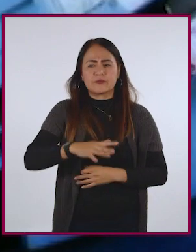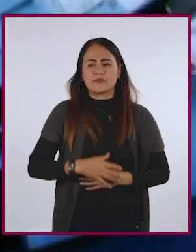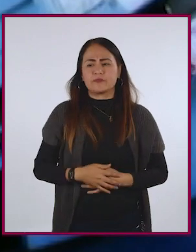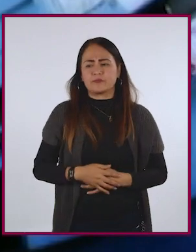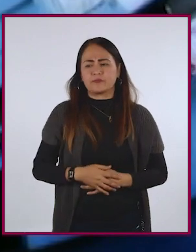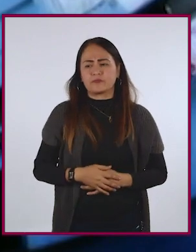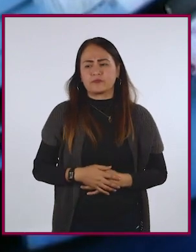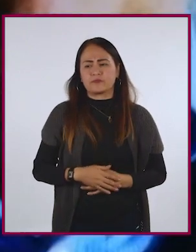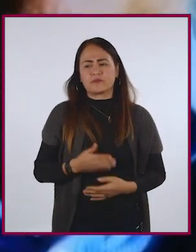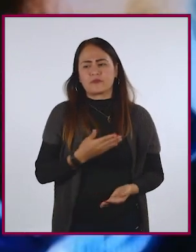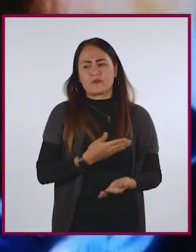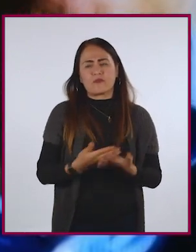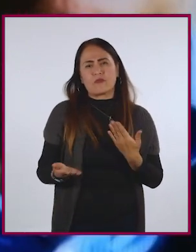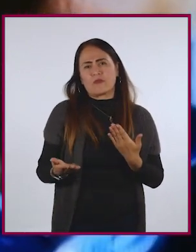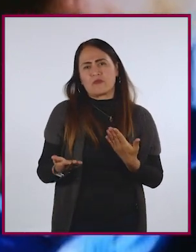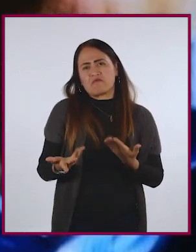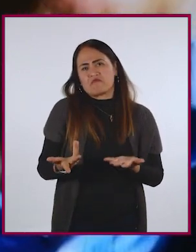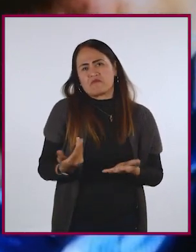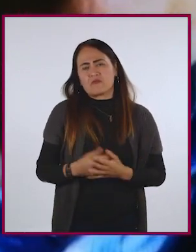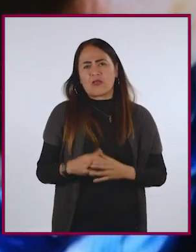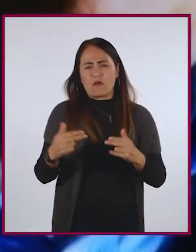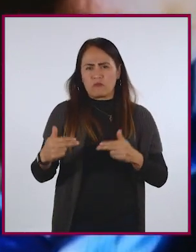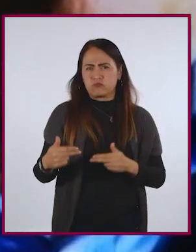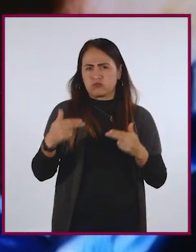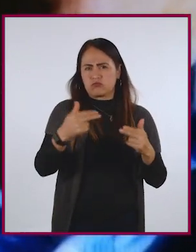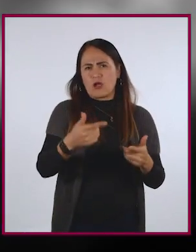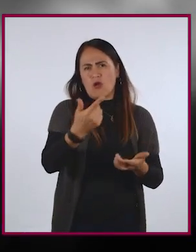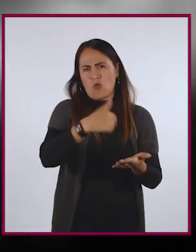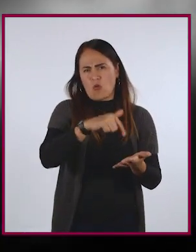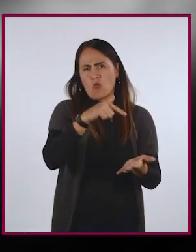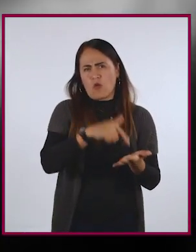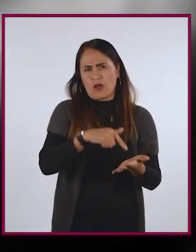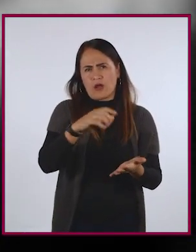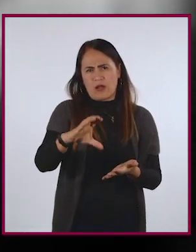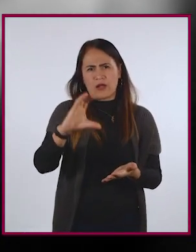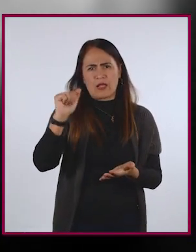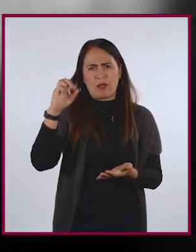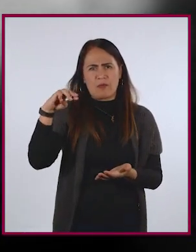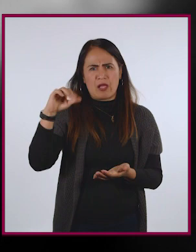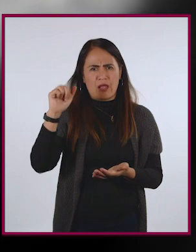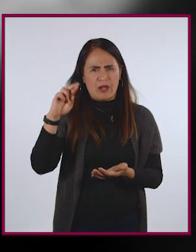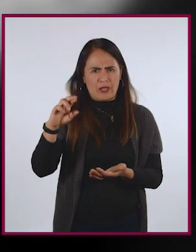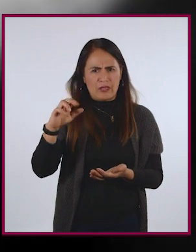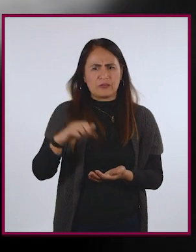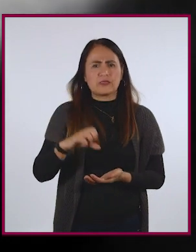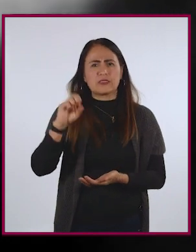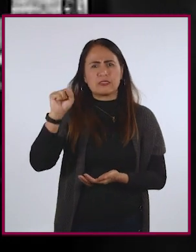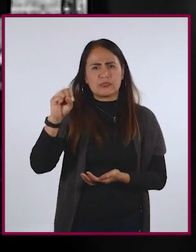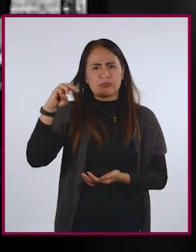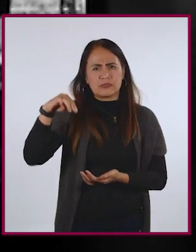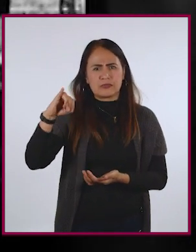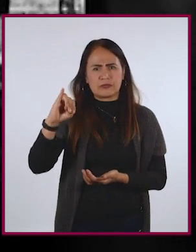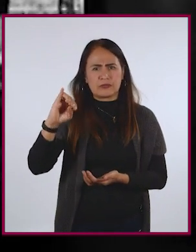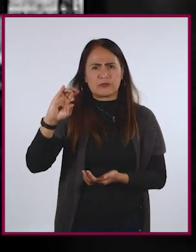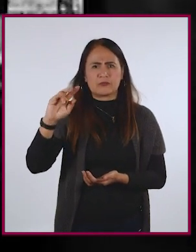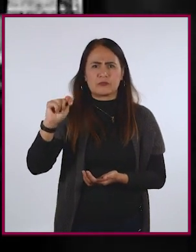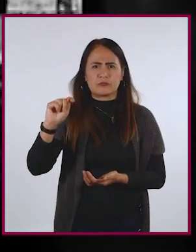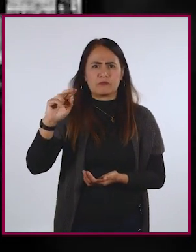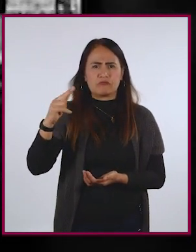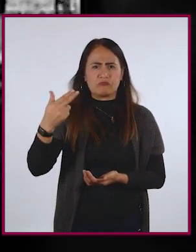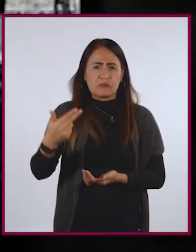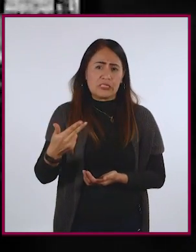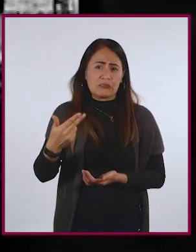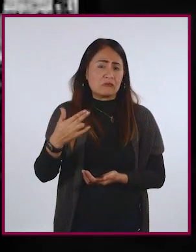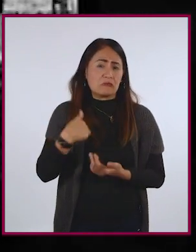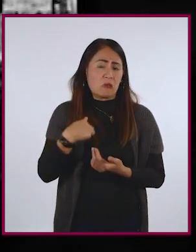Oantón, ¿sí?, que ahora es el INAOE, digamos, como heredero, fue la cámara Schmidt. Esta cámara Schmidt, no sé por qué